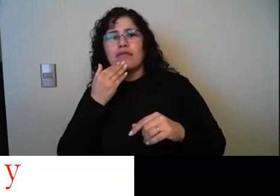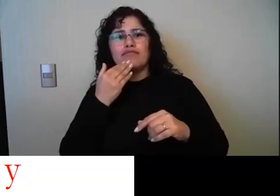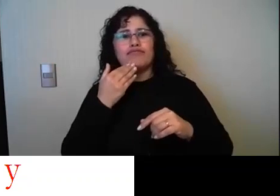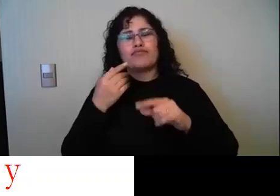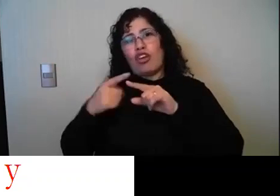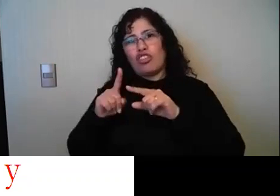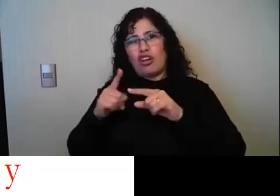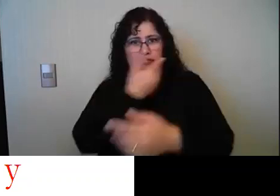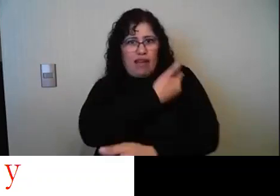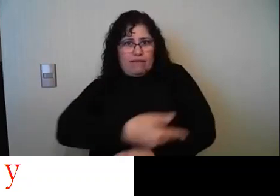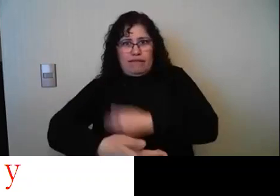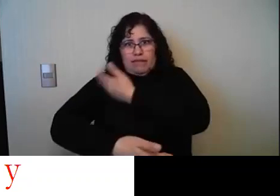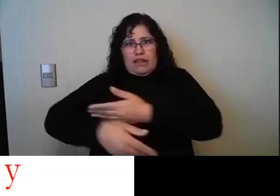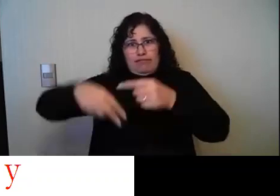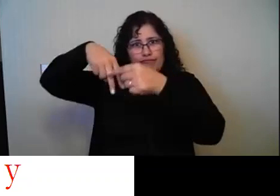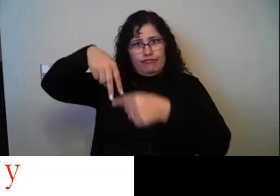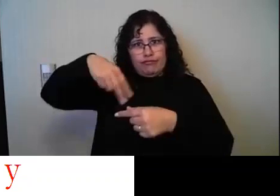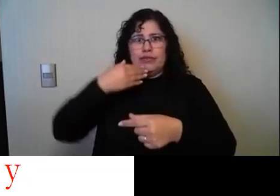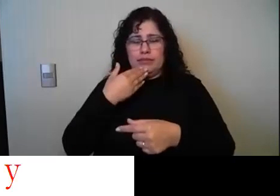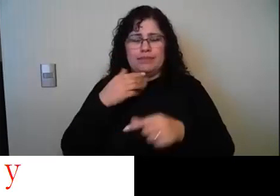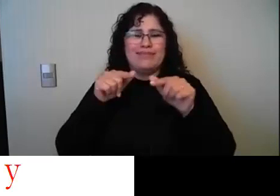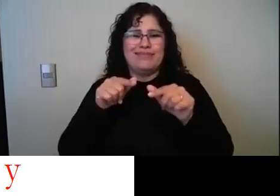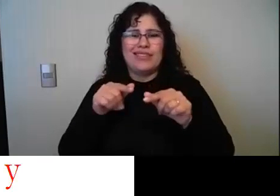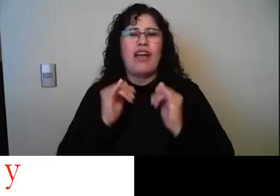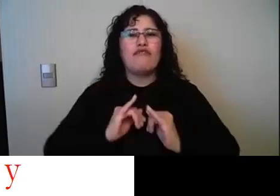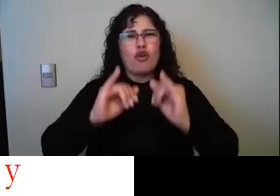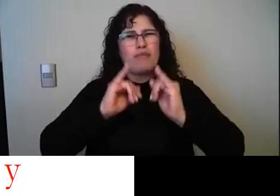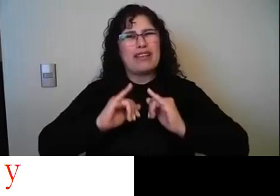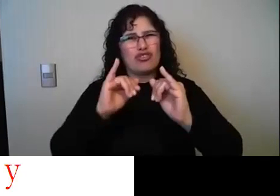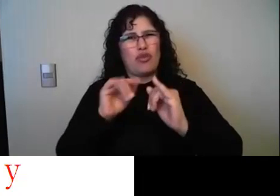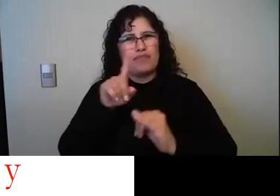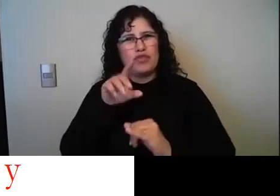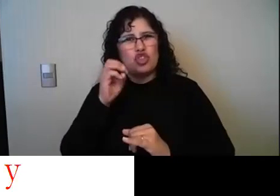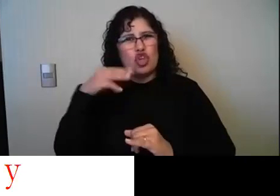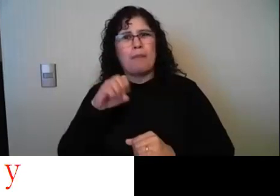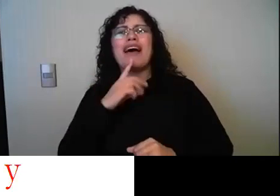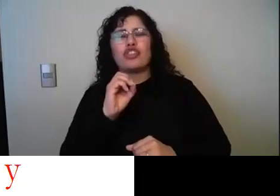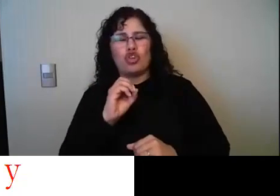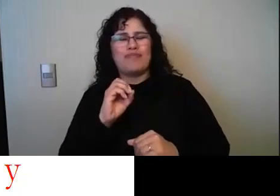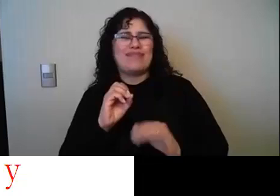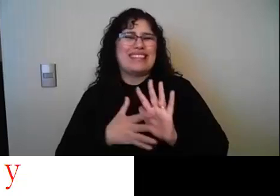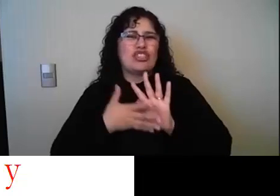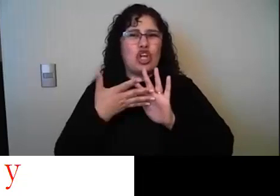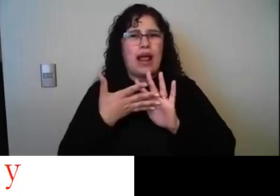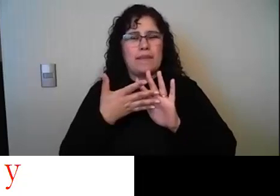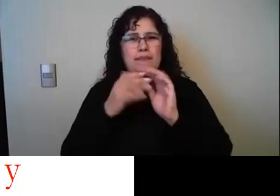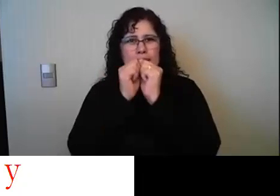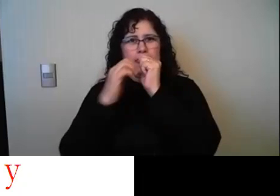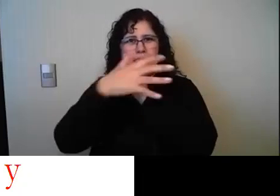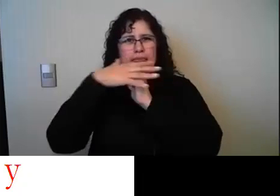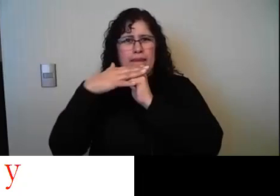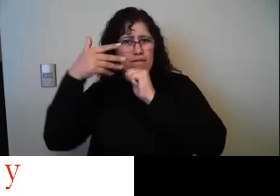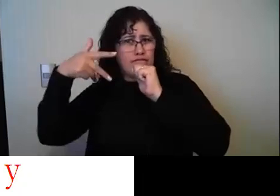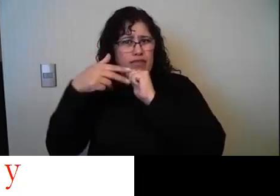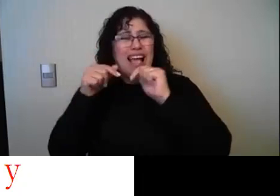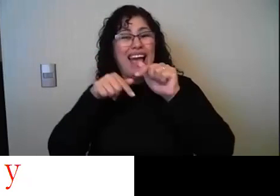la información somatosensorial de los 2/3 anteriores del cráneo asociada al quinto par